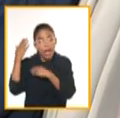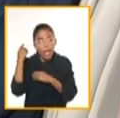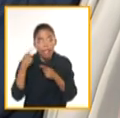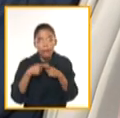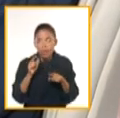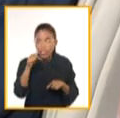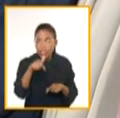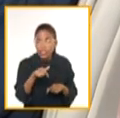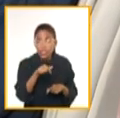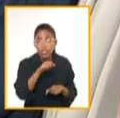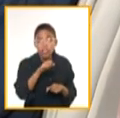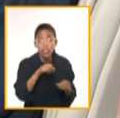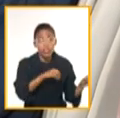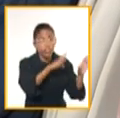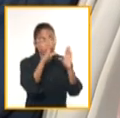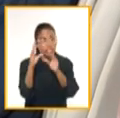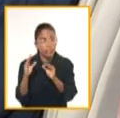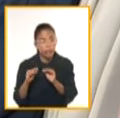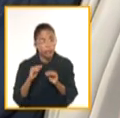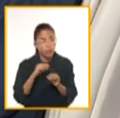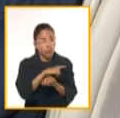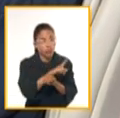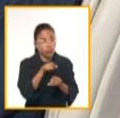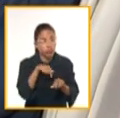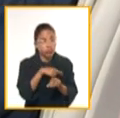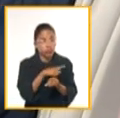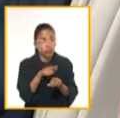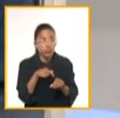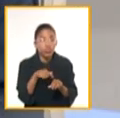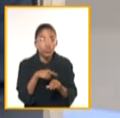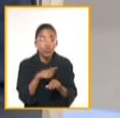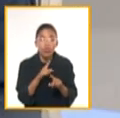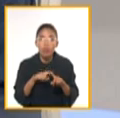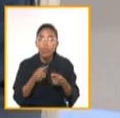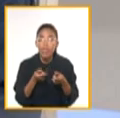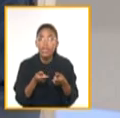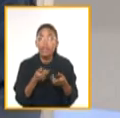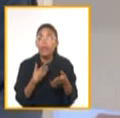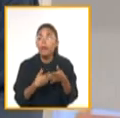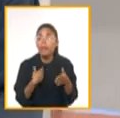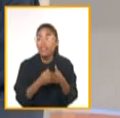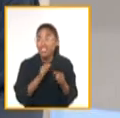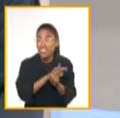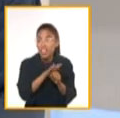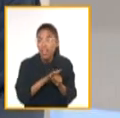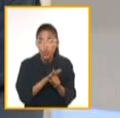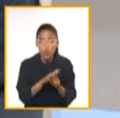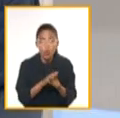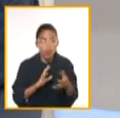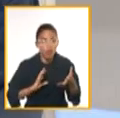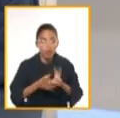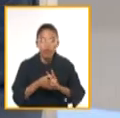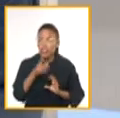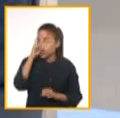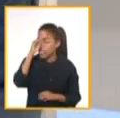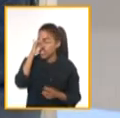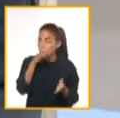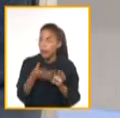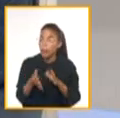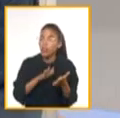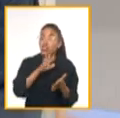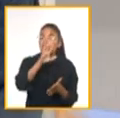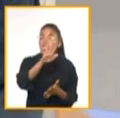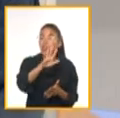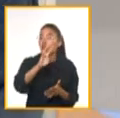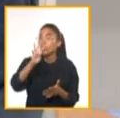de Energas en Boca Jaruco. Sí, tenemos en cuenta los anteriores restablecimientos, tenemos un promedio alrededor de 54 horas más